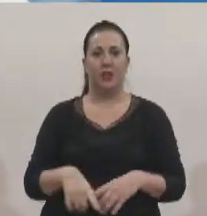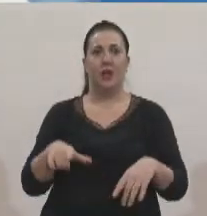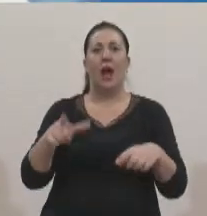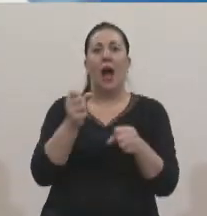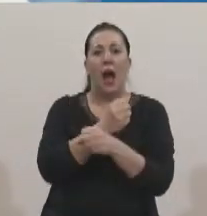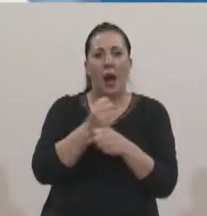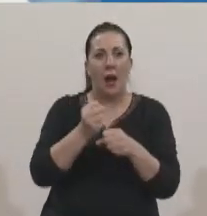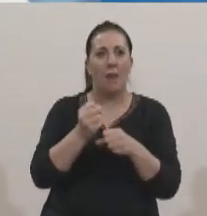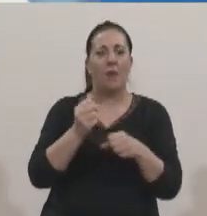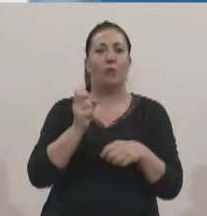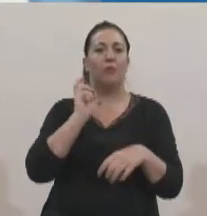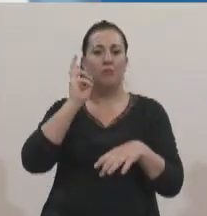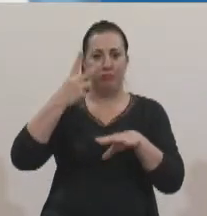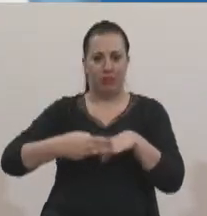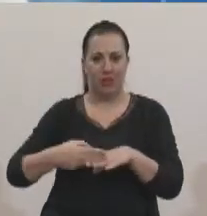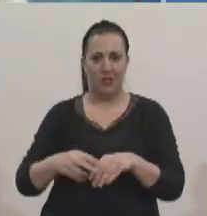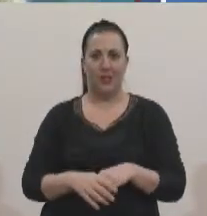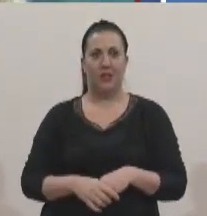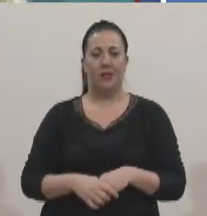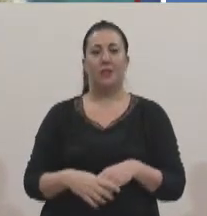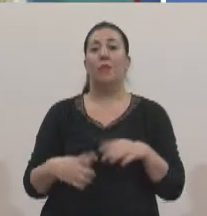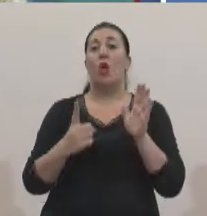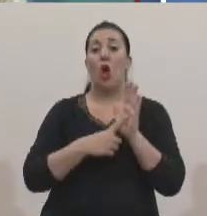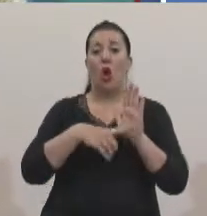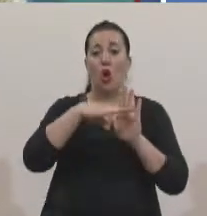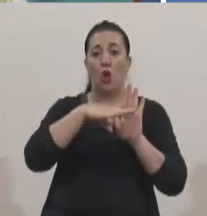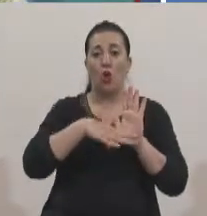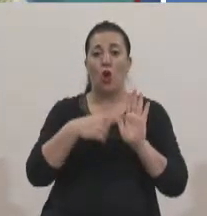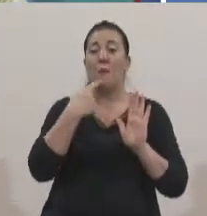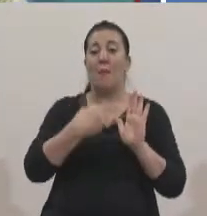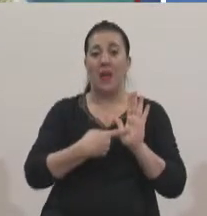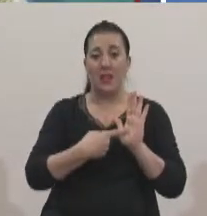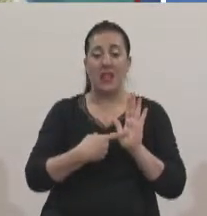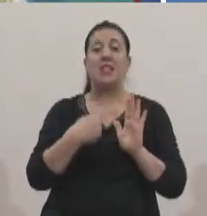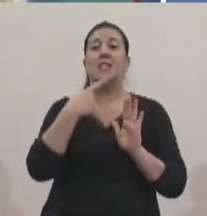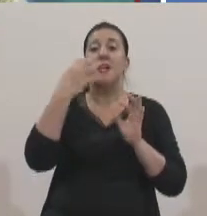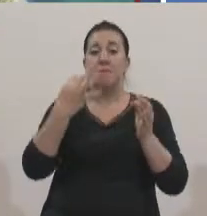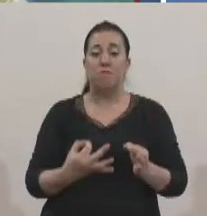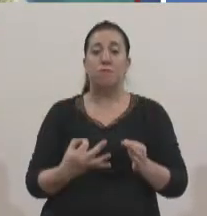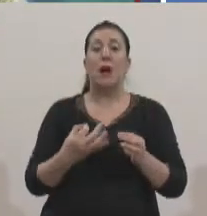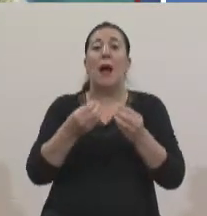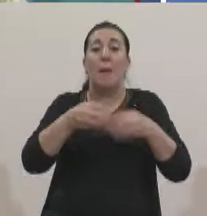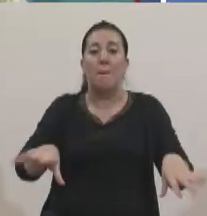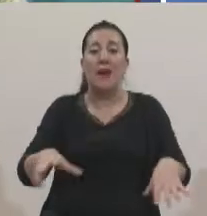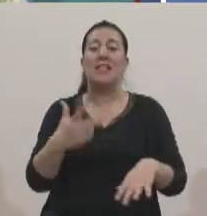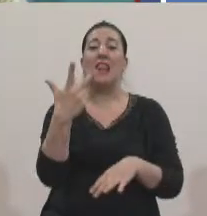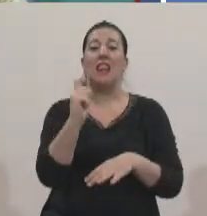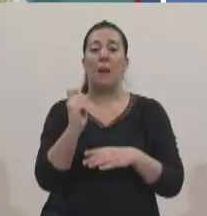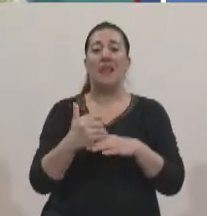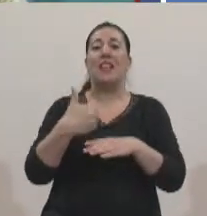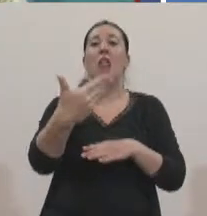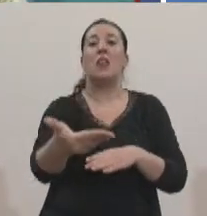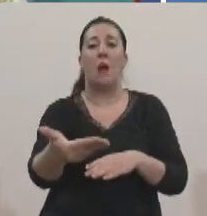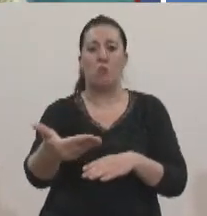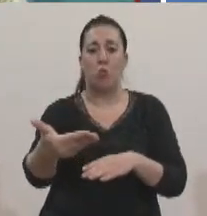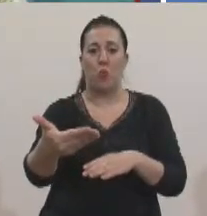ley. Ahora bien, la norma establece que va a entrar en vigencia 3 meses después